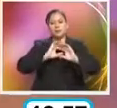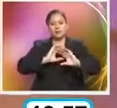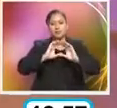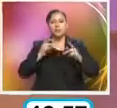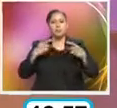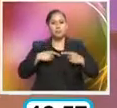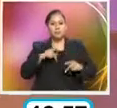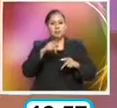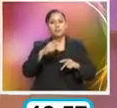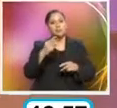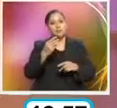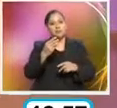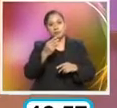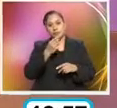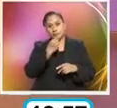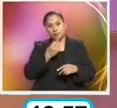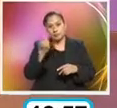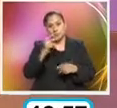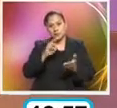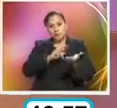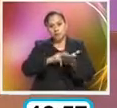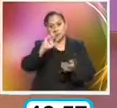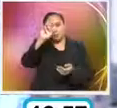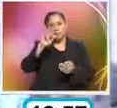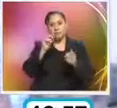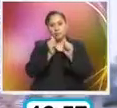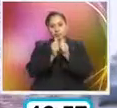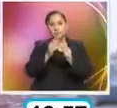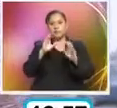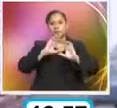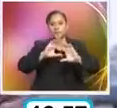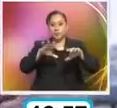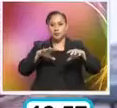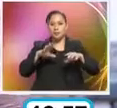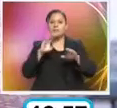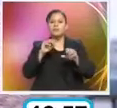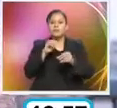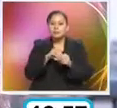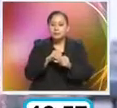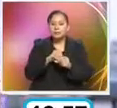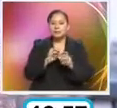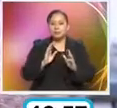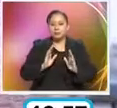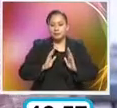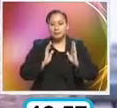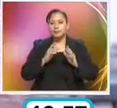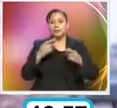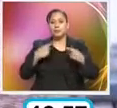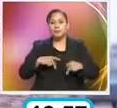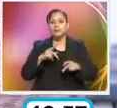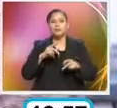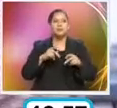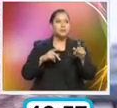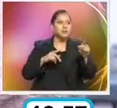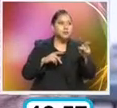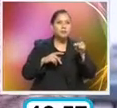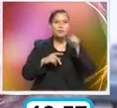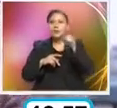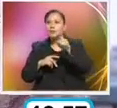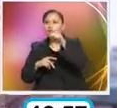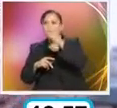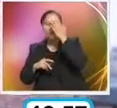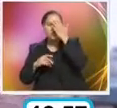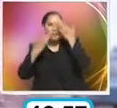que la gente va a tener que participar definitivamente contigo. Sí, estoy haciendo unos conciertos que se llaman clandestinos. Esto quiere decir que la gente va descubriendo de a poco porque